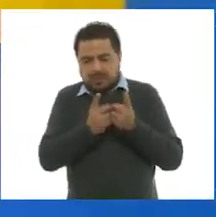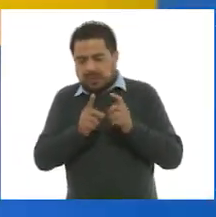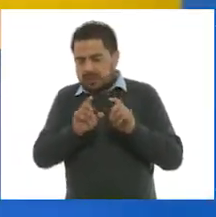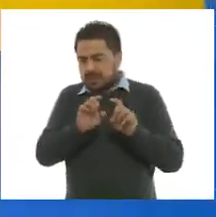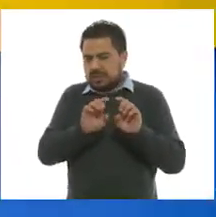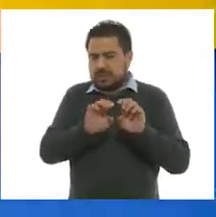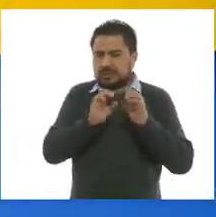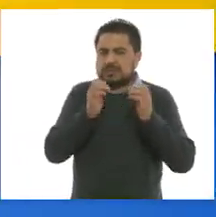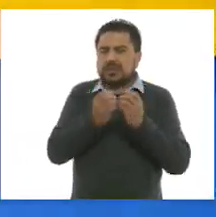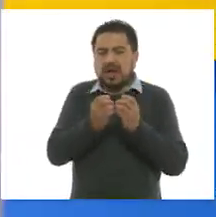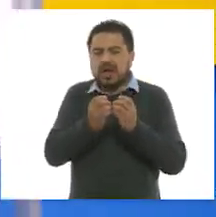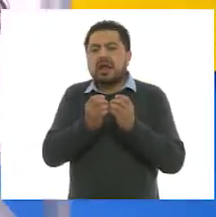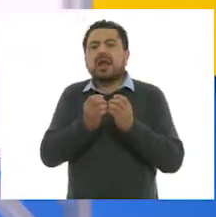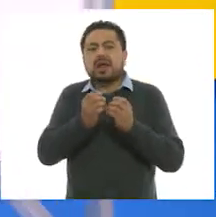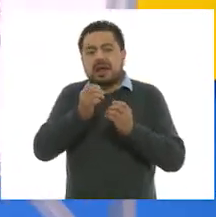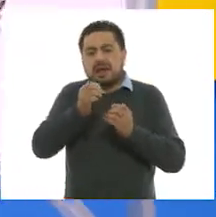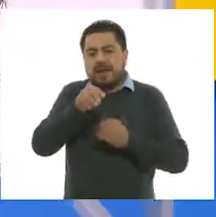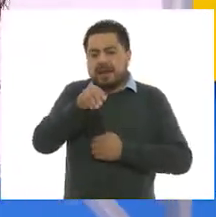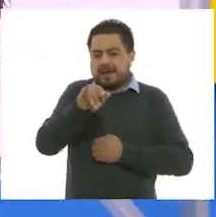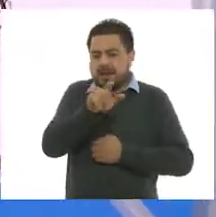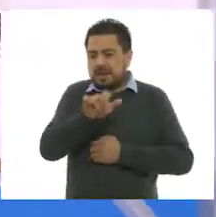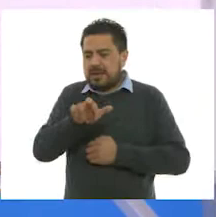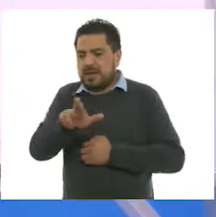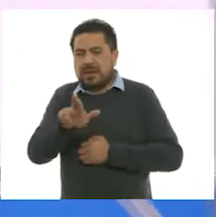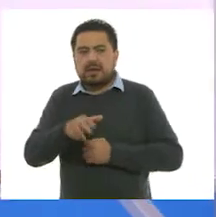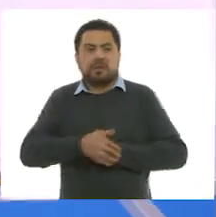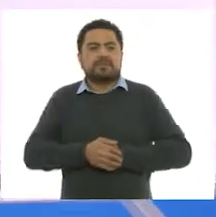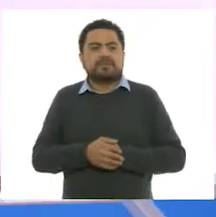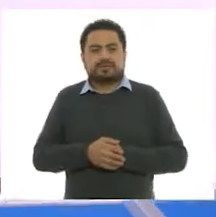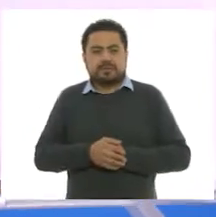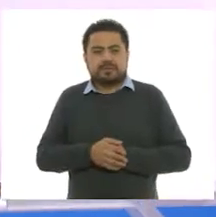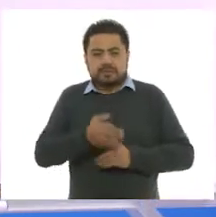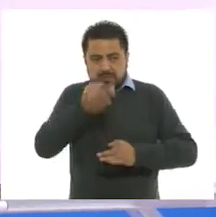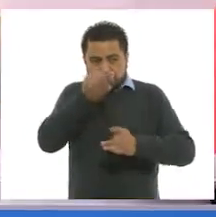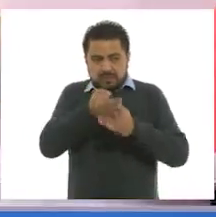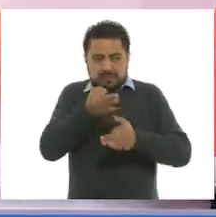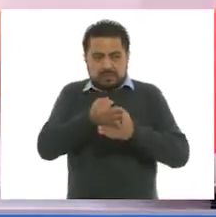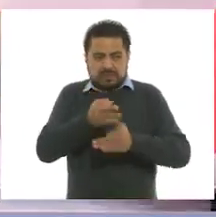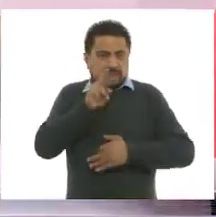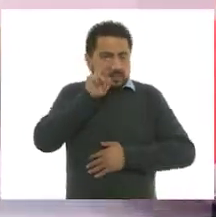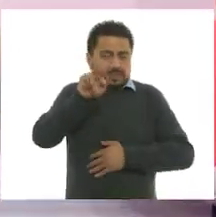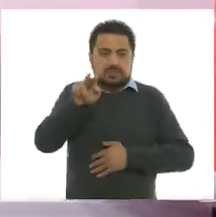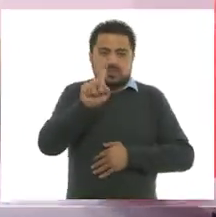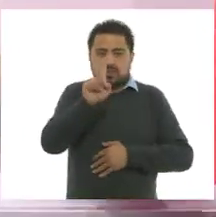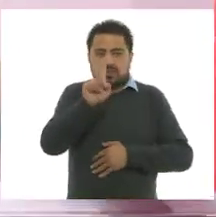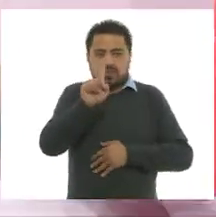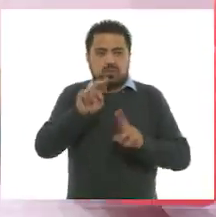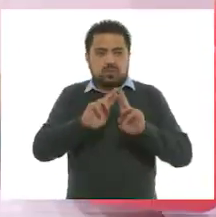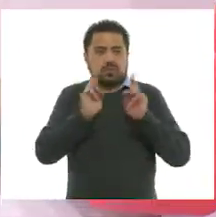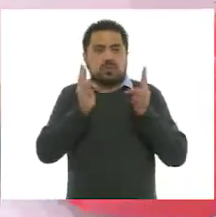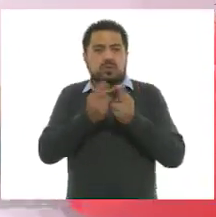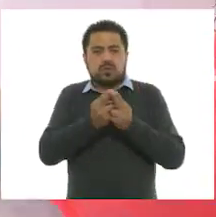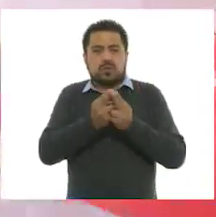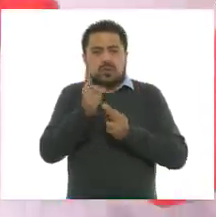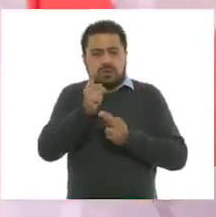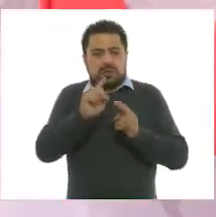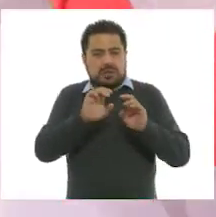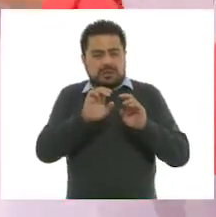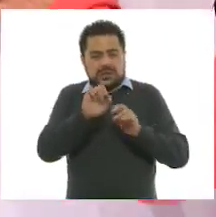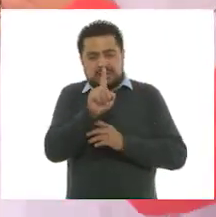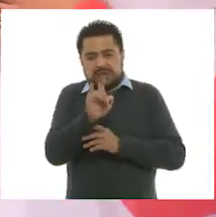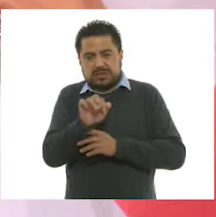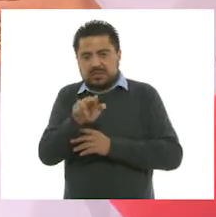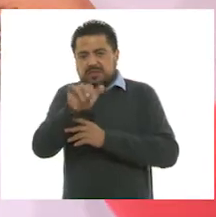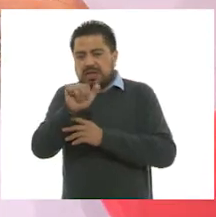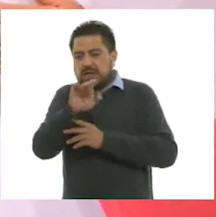centena y una unidad de millar. Observemos. Tenemos una unidad, un nudo, una decena, un nudo,